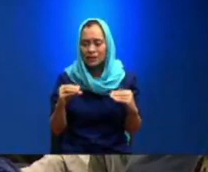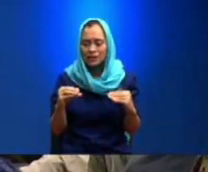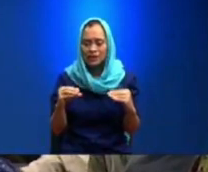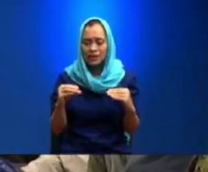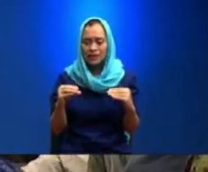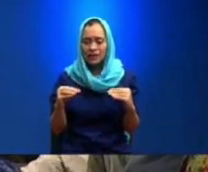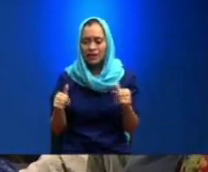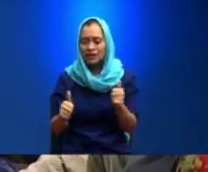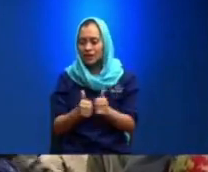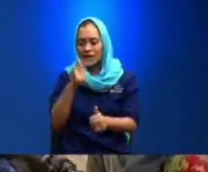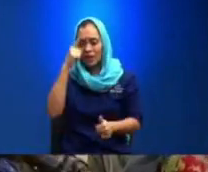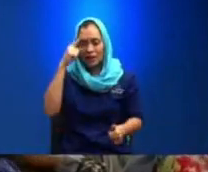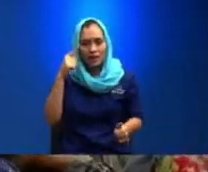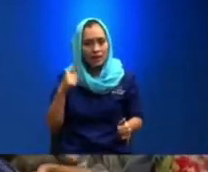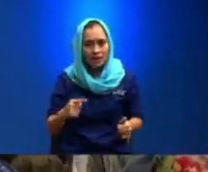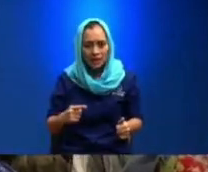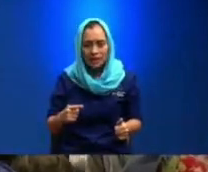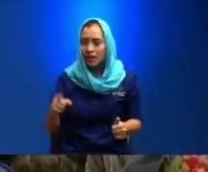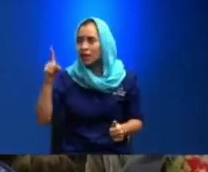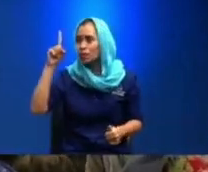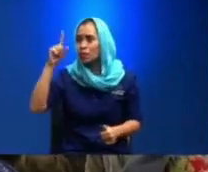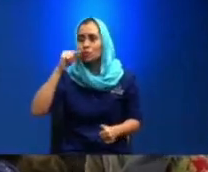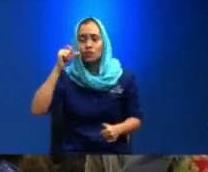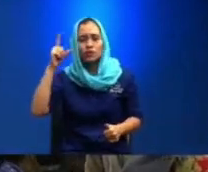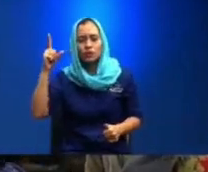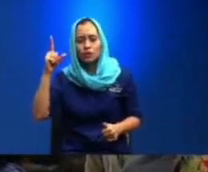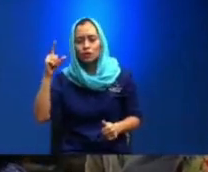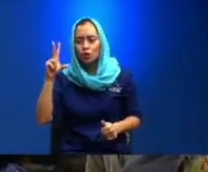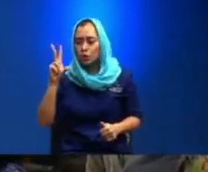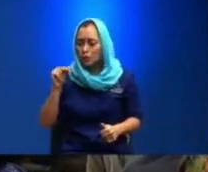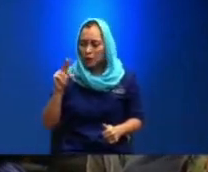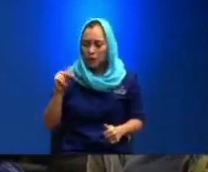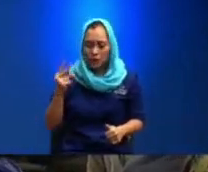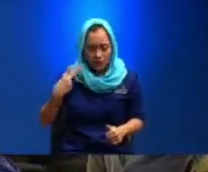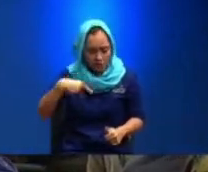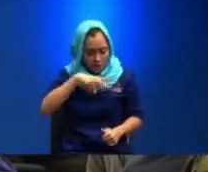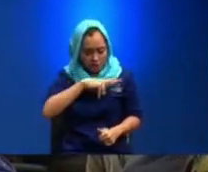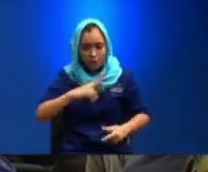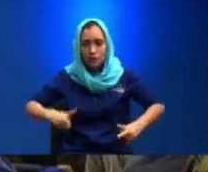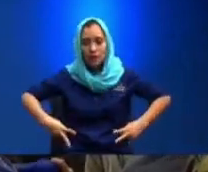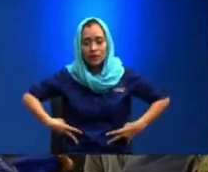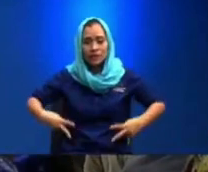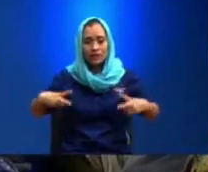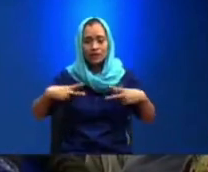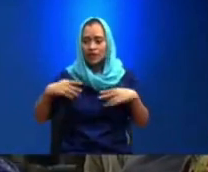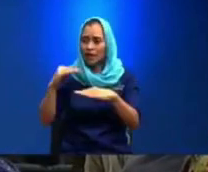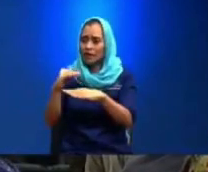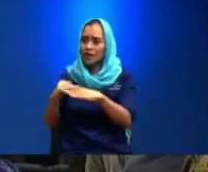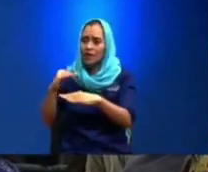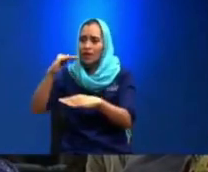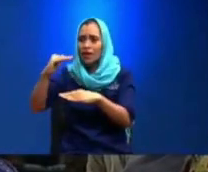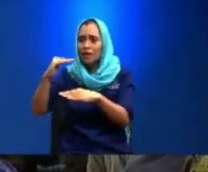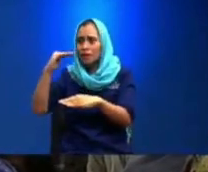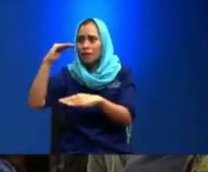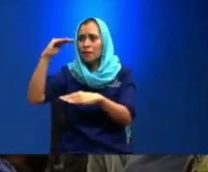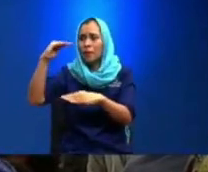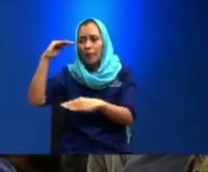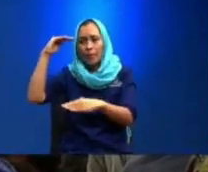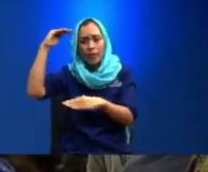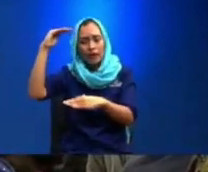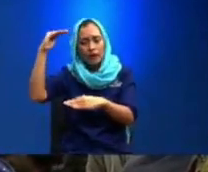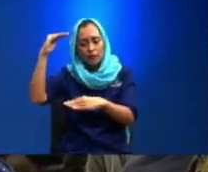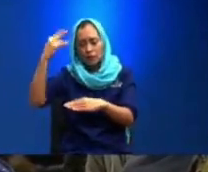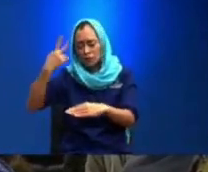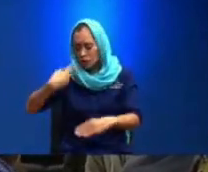perfecto así has permitido que nuestra vida vaya en aumento en progresión señor que